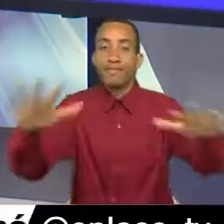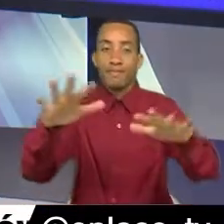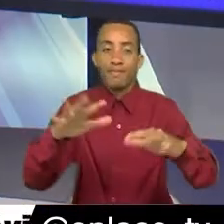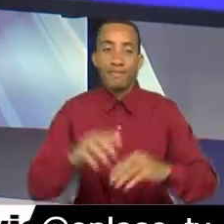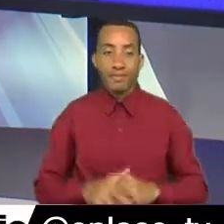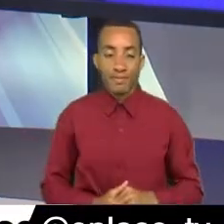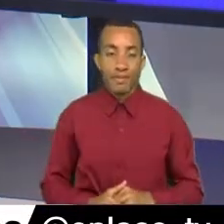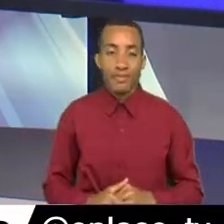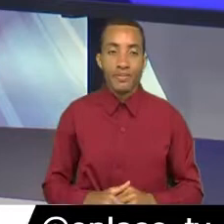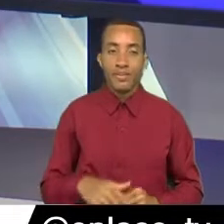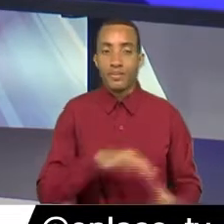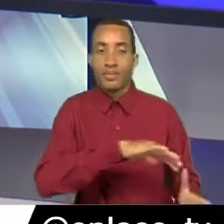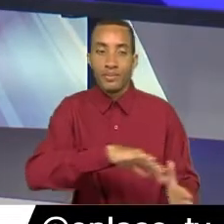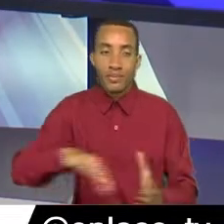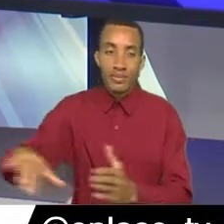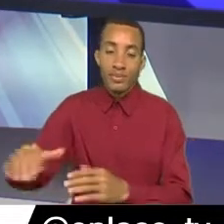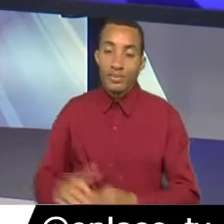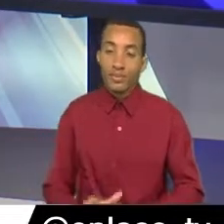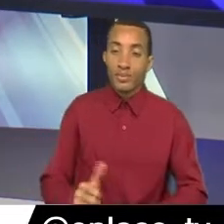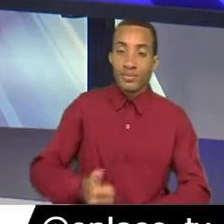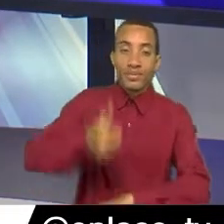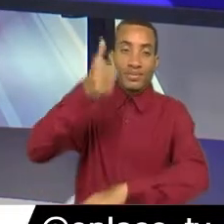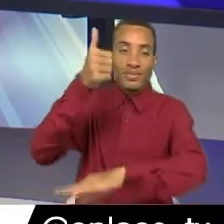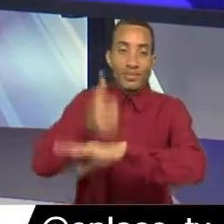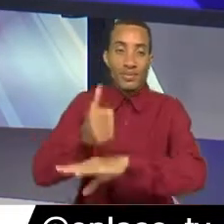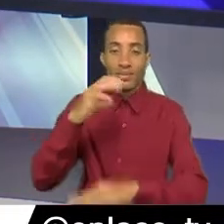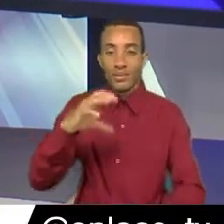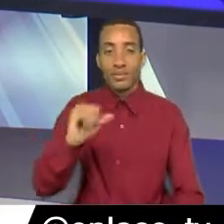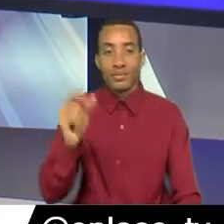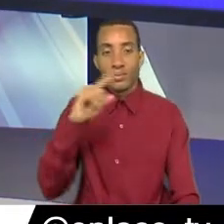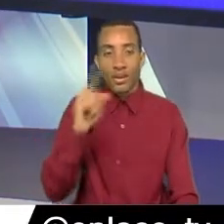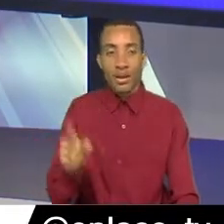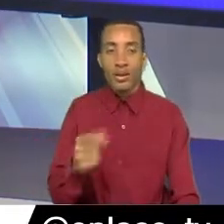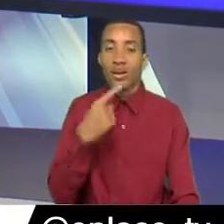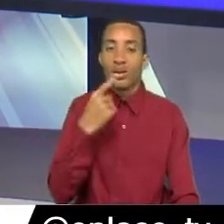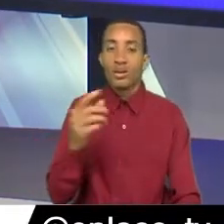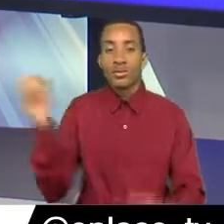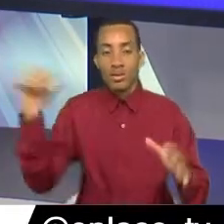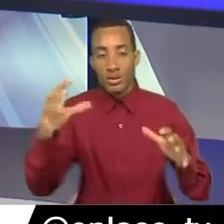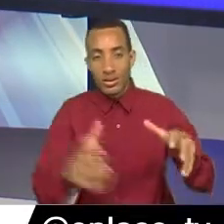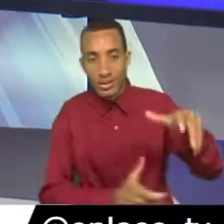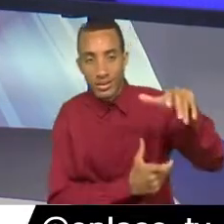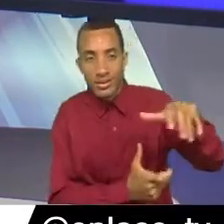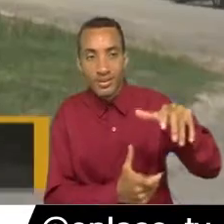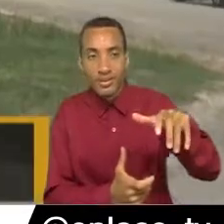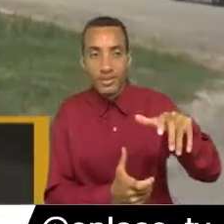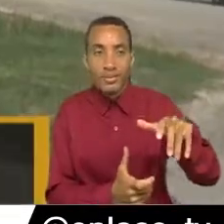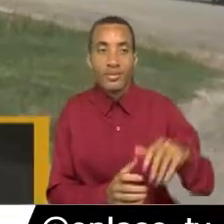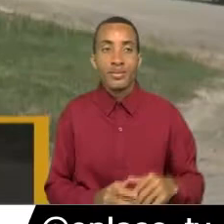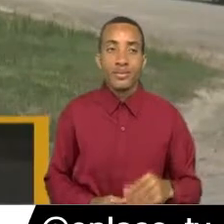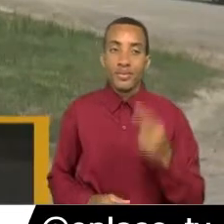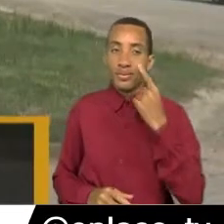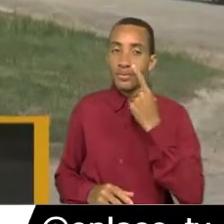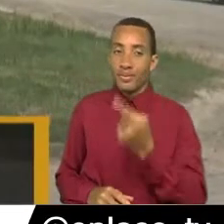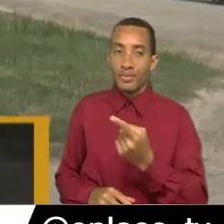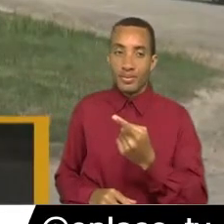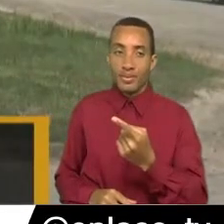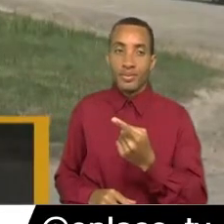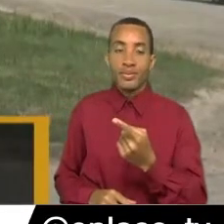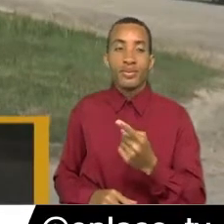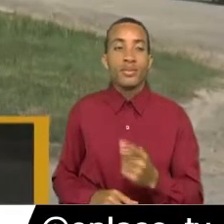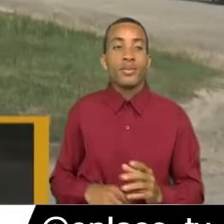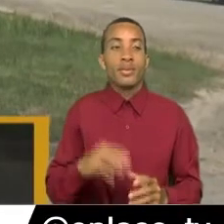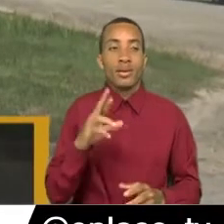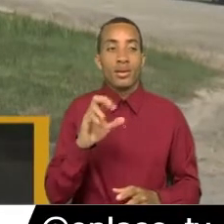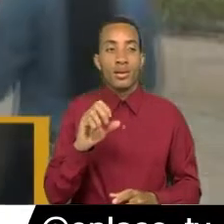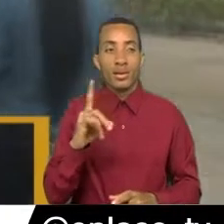El director de la CAS estuvo de visita al relleno sanitario de Rediva en la vereda Patio Bonito. Visita al relleno sanitario de Rediva adelantó este